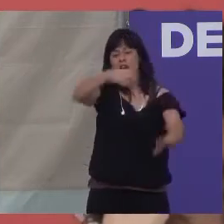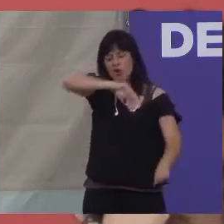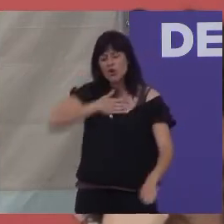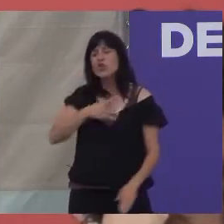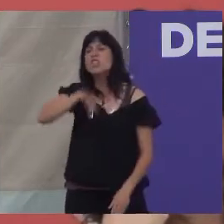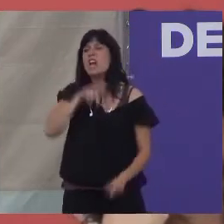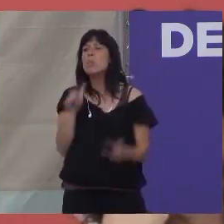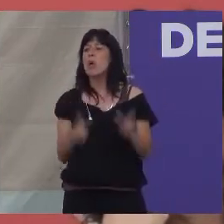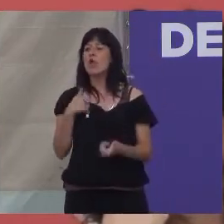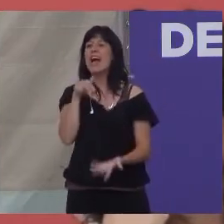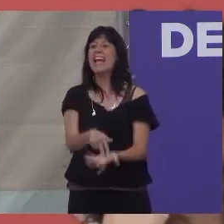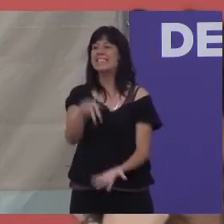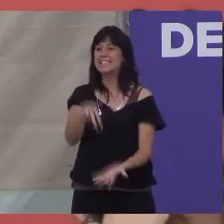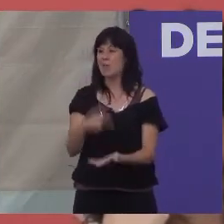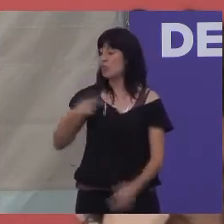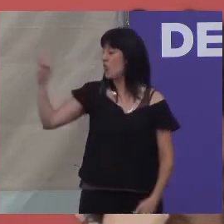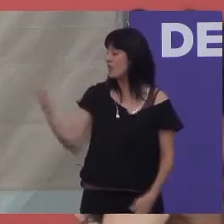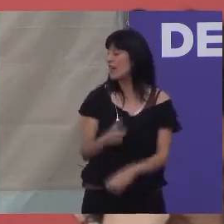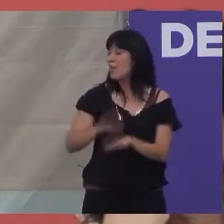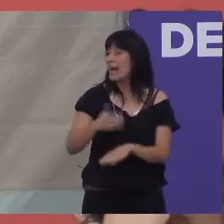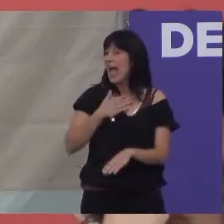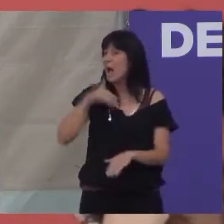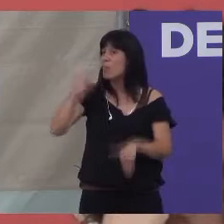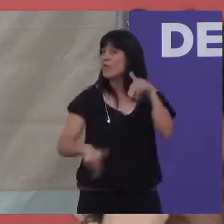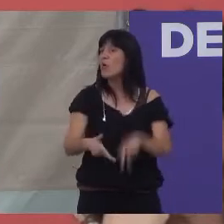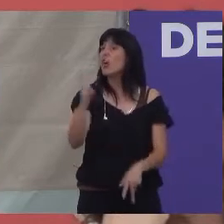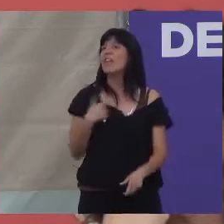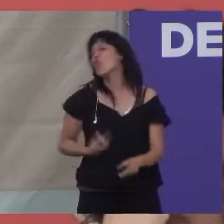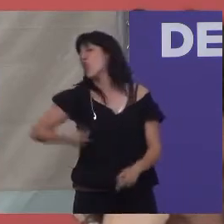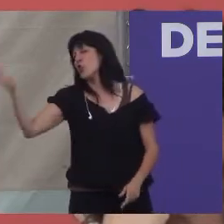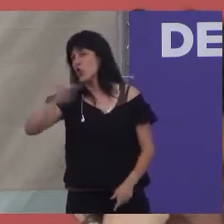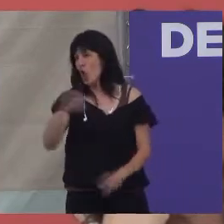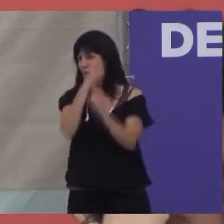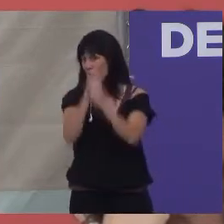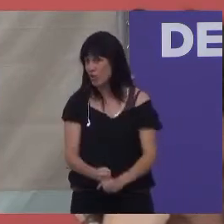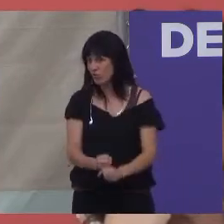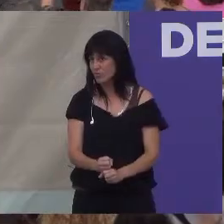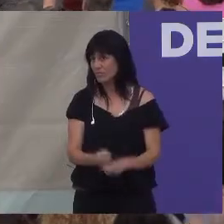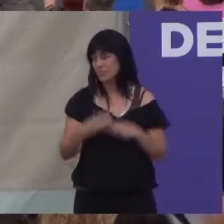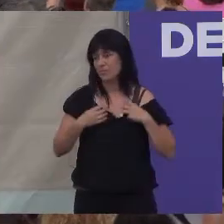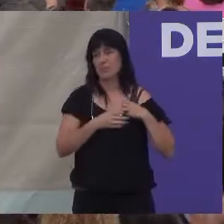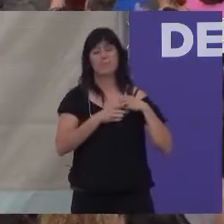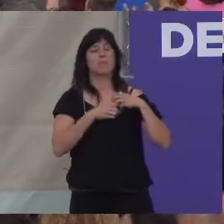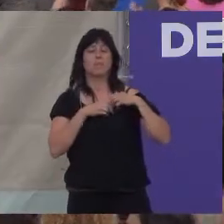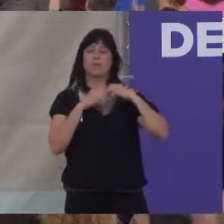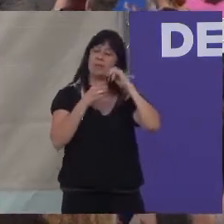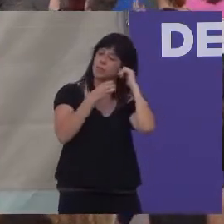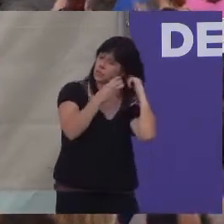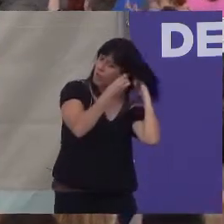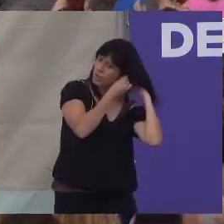estamos aquí, venimos a por nuestra democracia y no nos vamos a marchar. Gracias.